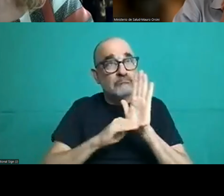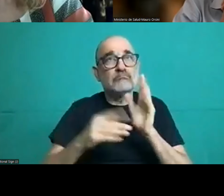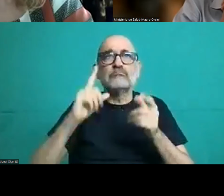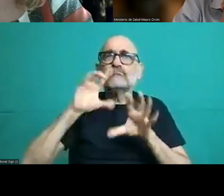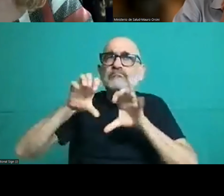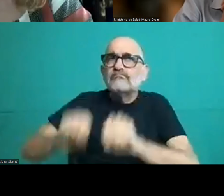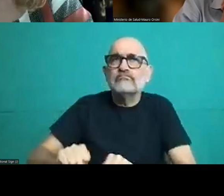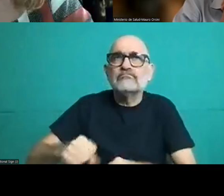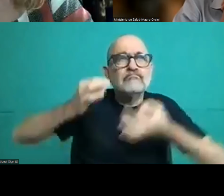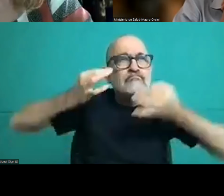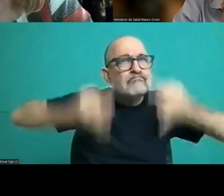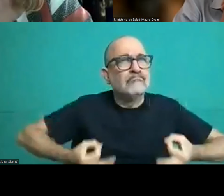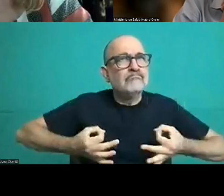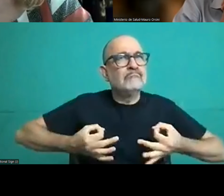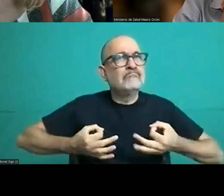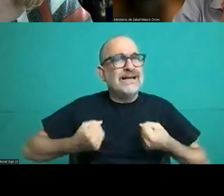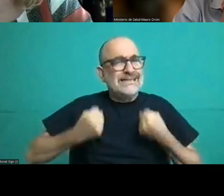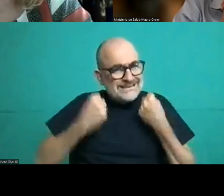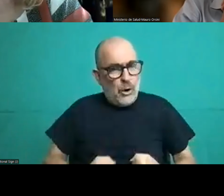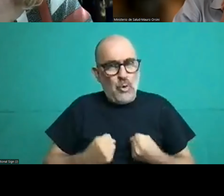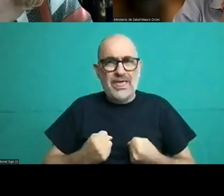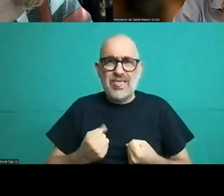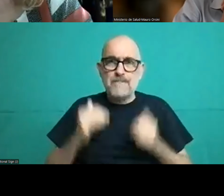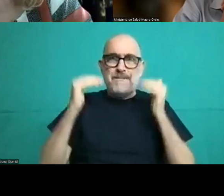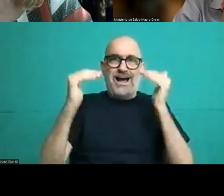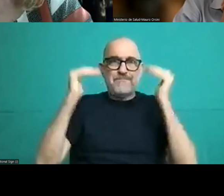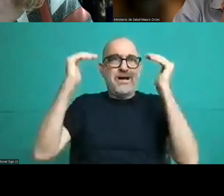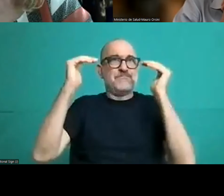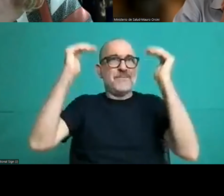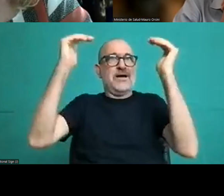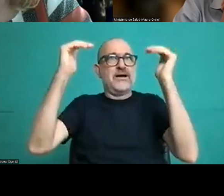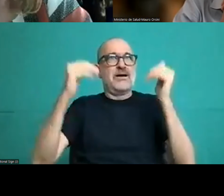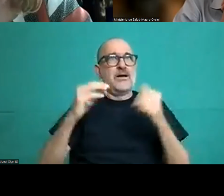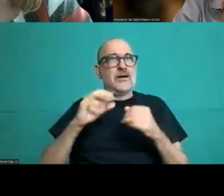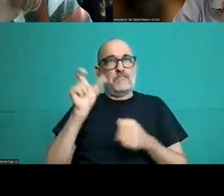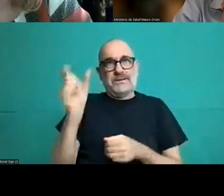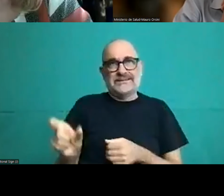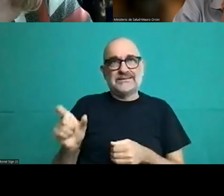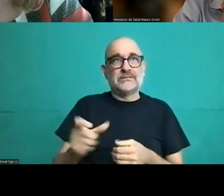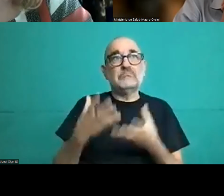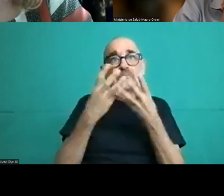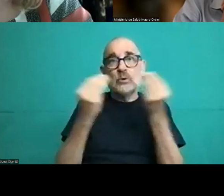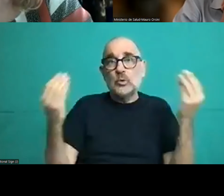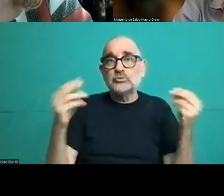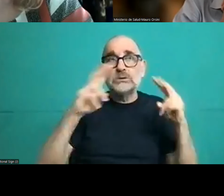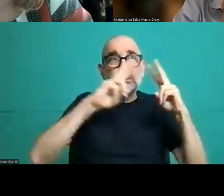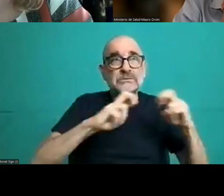intervenciones pueden tener un costo bastante fácil de ser absorbido por el